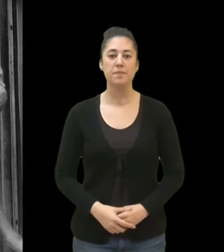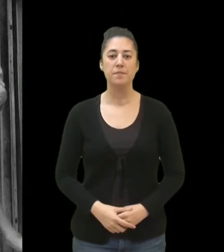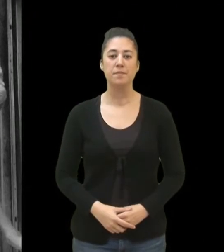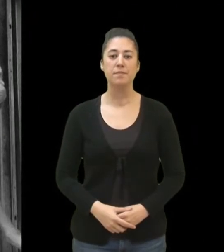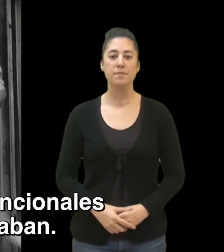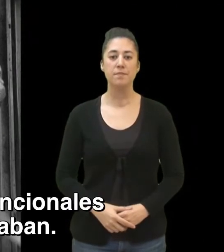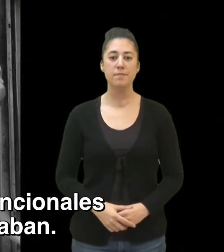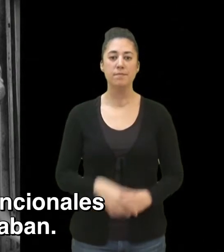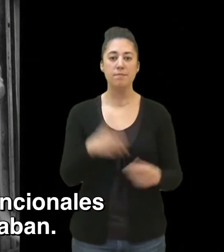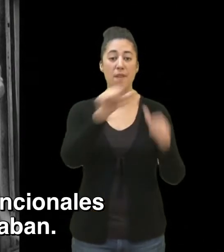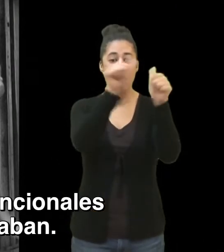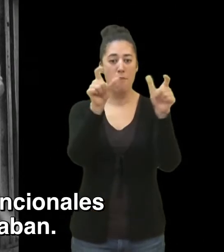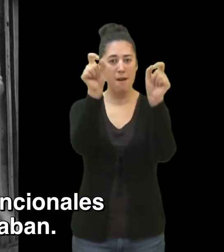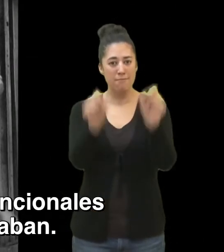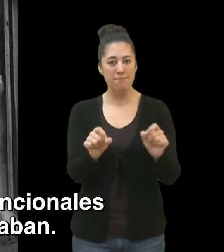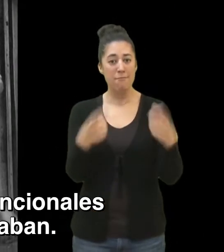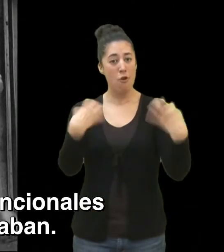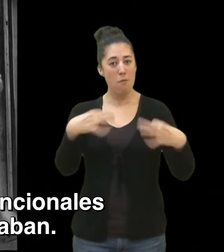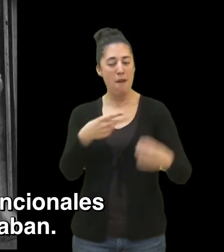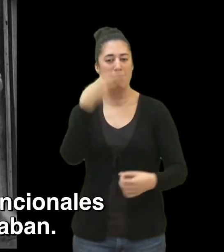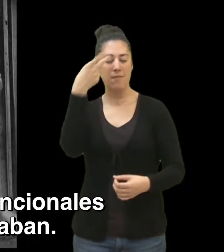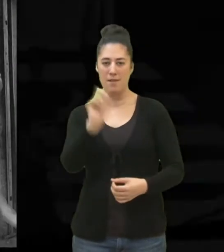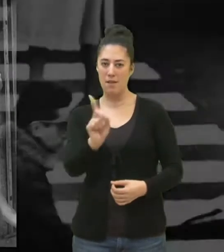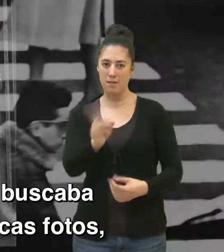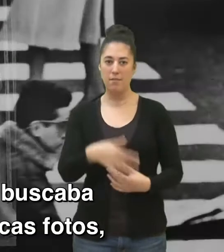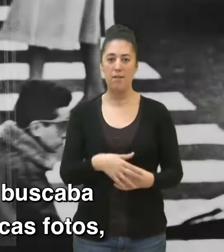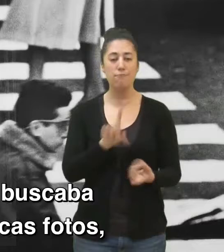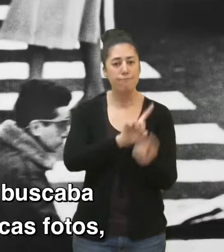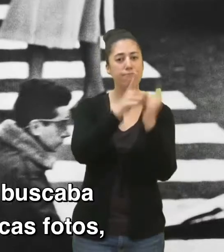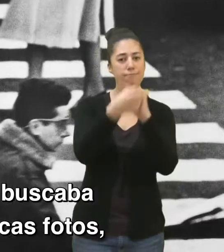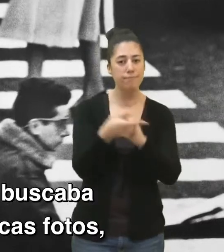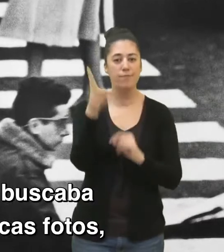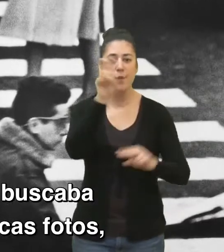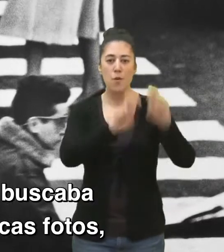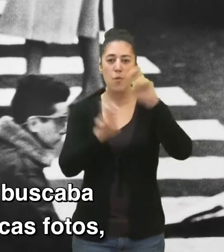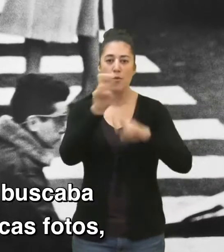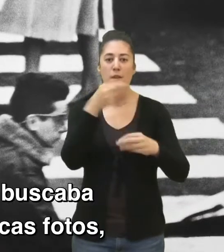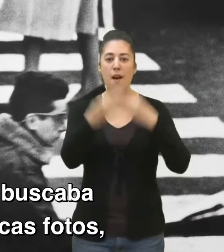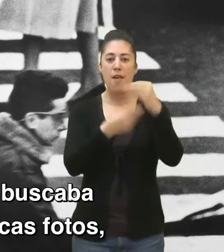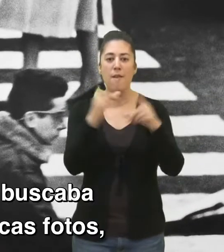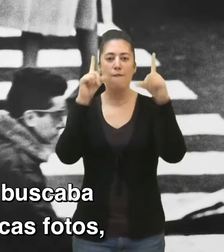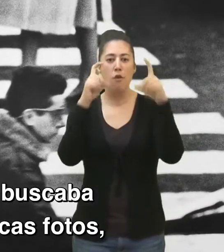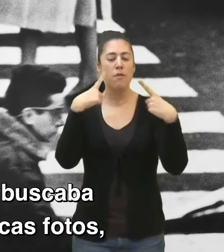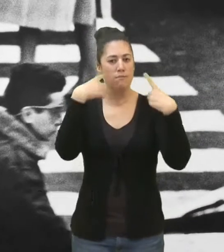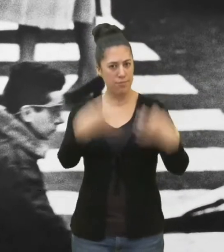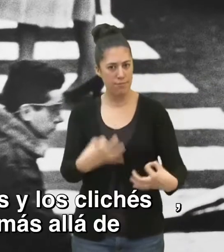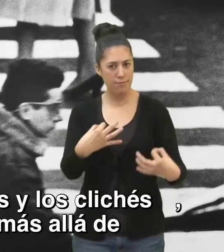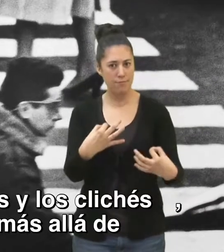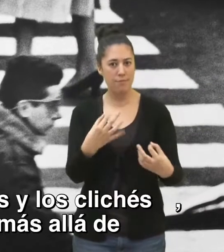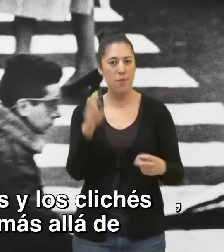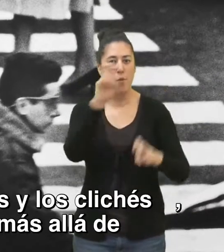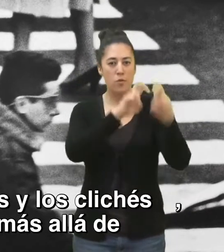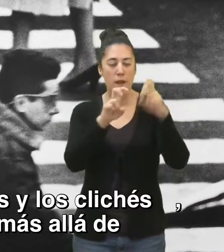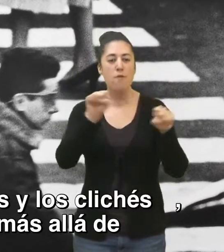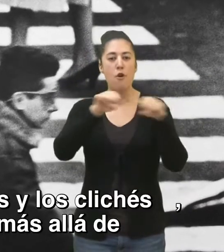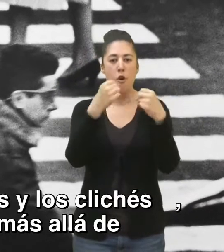sarcástica. Las poses convencionales no le interesaban. Por el contrario, buscaba realizar auténticas fotos,